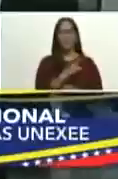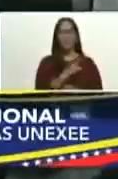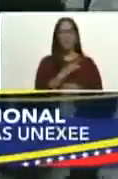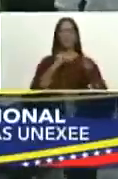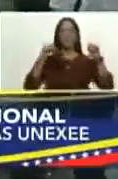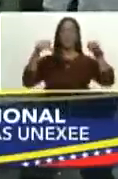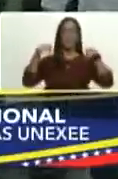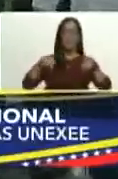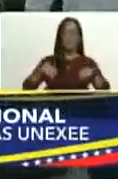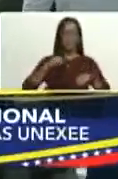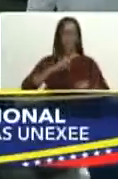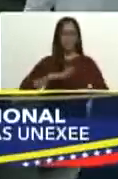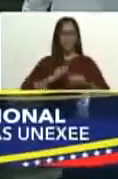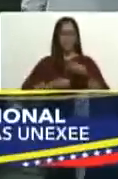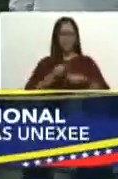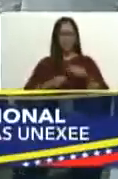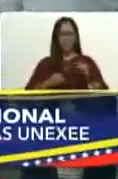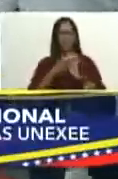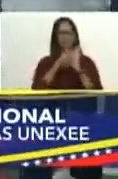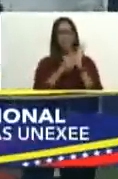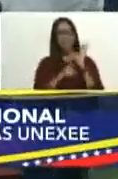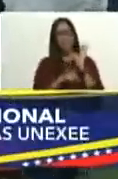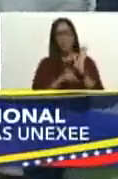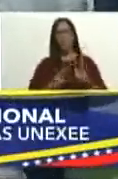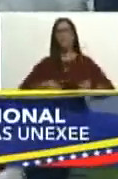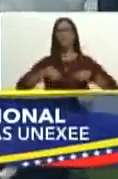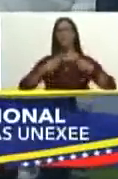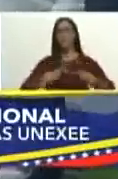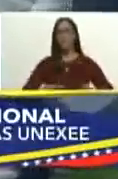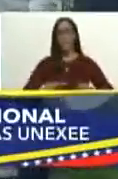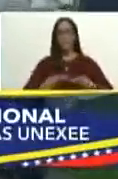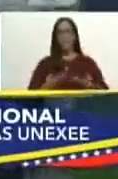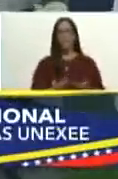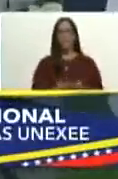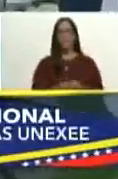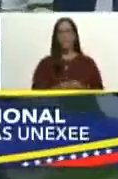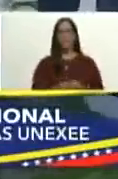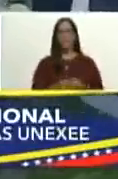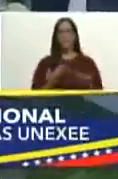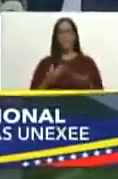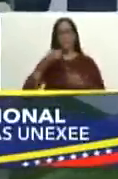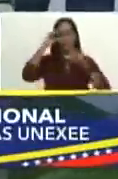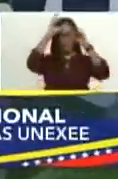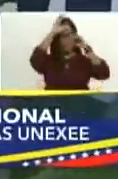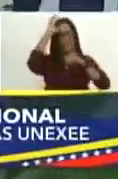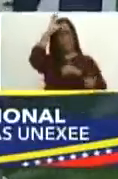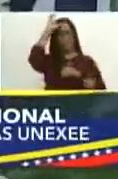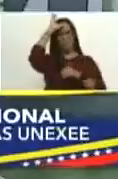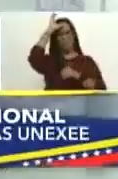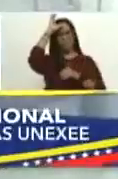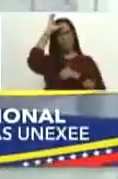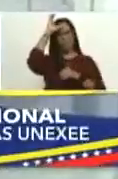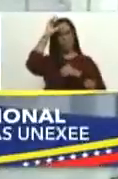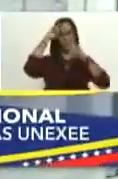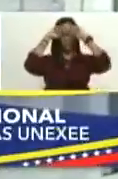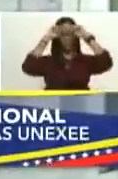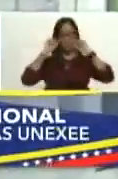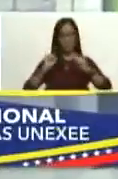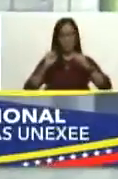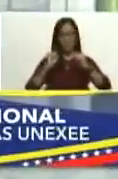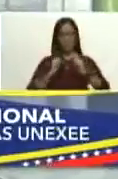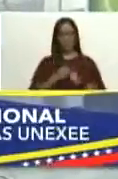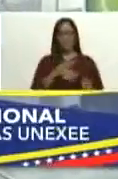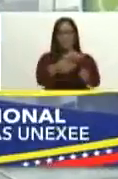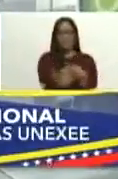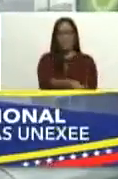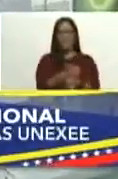hoy está haciendo el programa de acreditación por acreditación de saberes para optar al título de